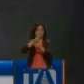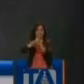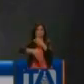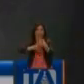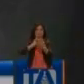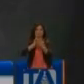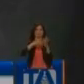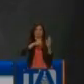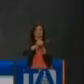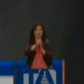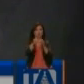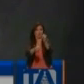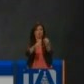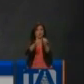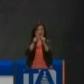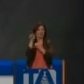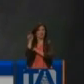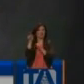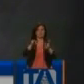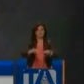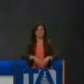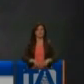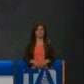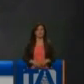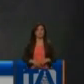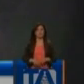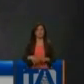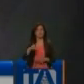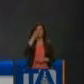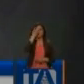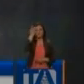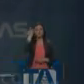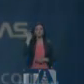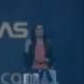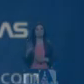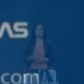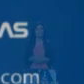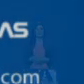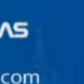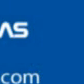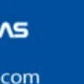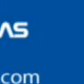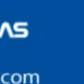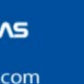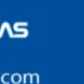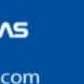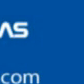lograron captar el robo y la salida del vehículo. Fernanda Ceballos, 24 horas.